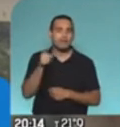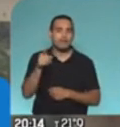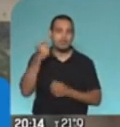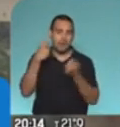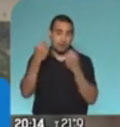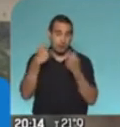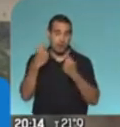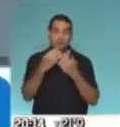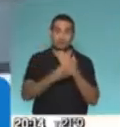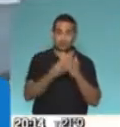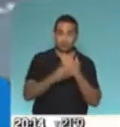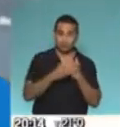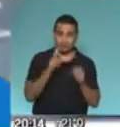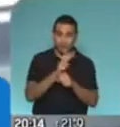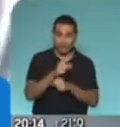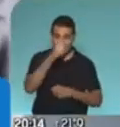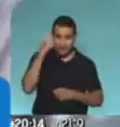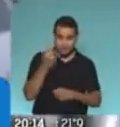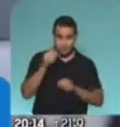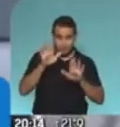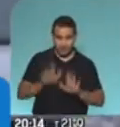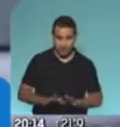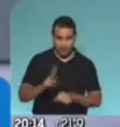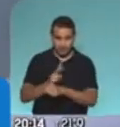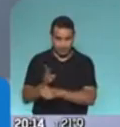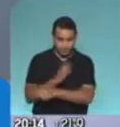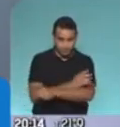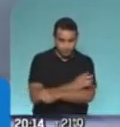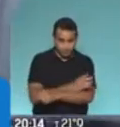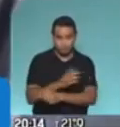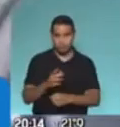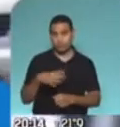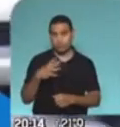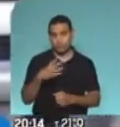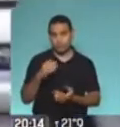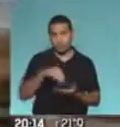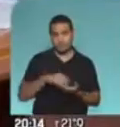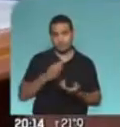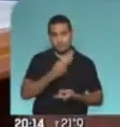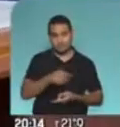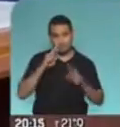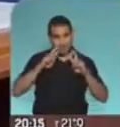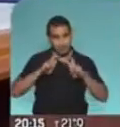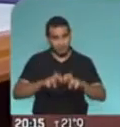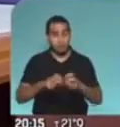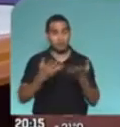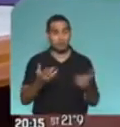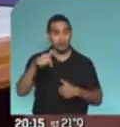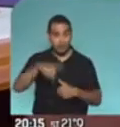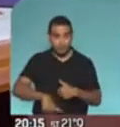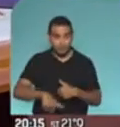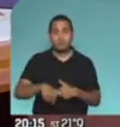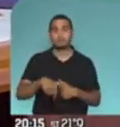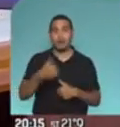el ministro de seguridad de la nación dispuso una serie de medidas preventivas y también claro está de investigación por eso ya se están desplegando